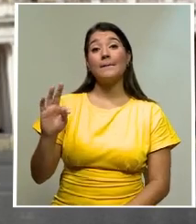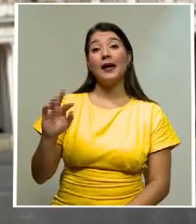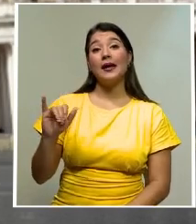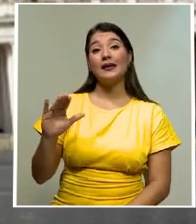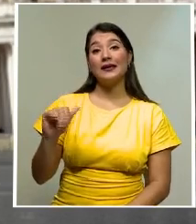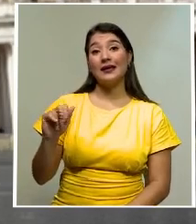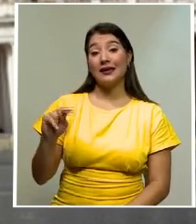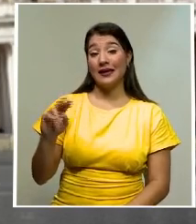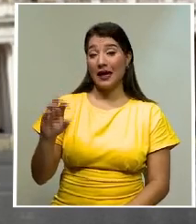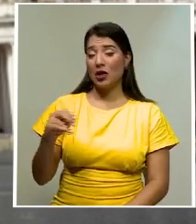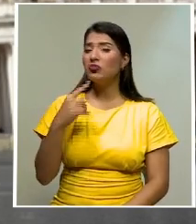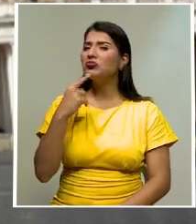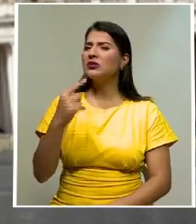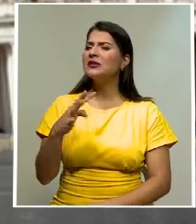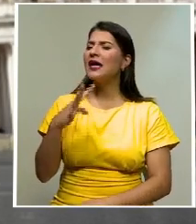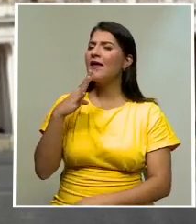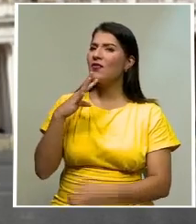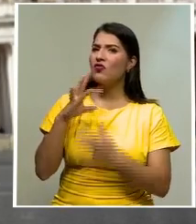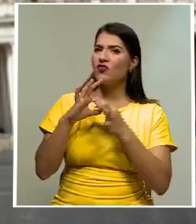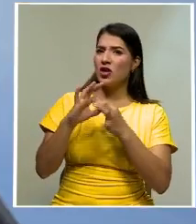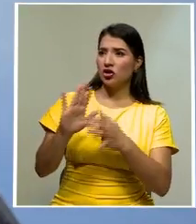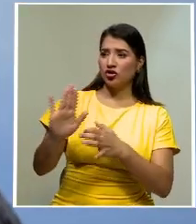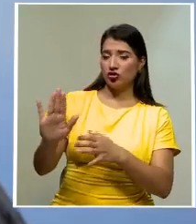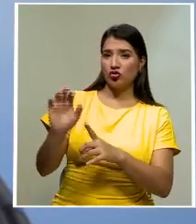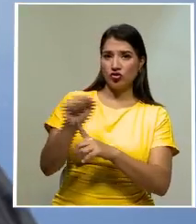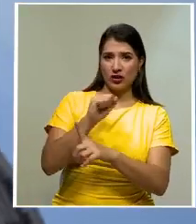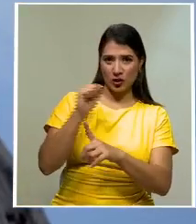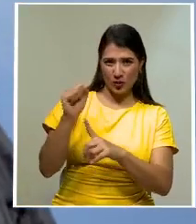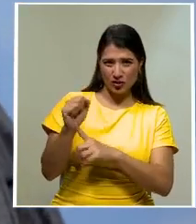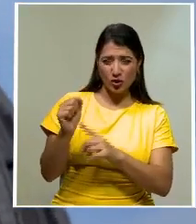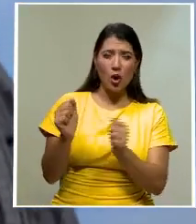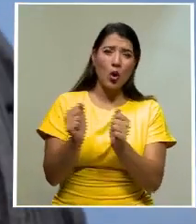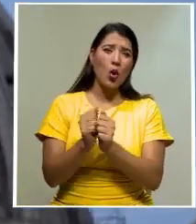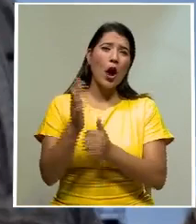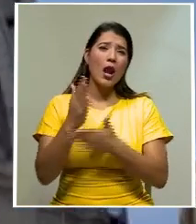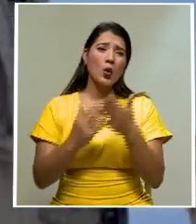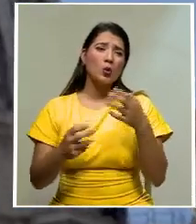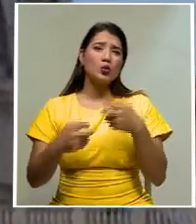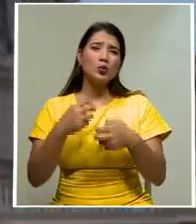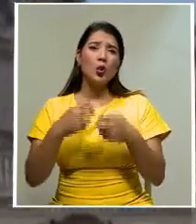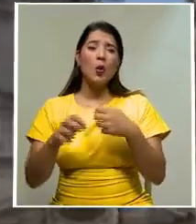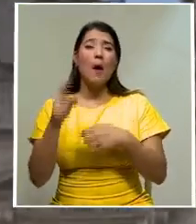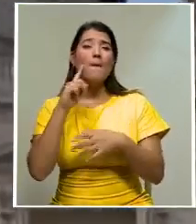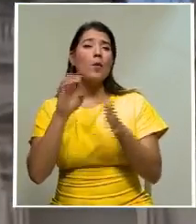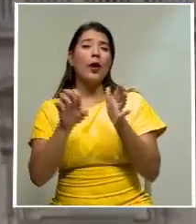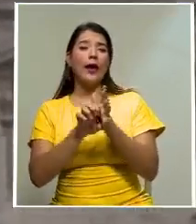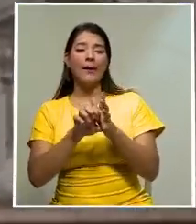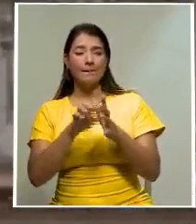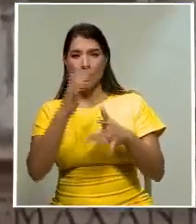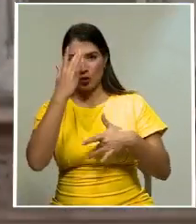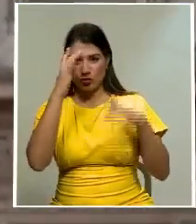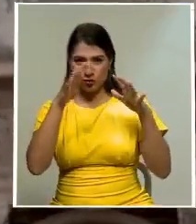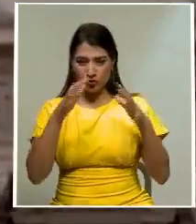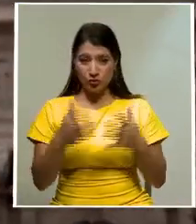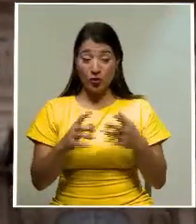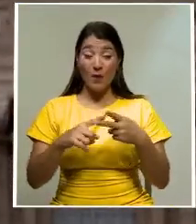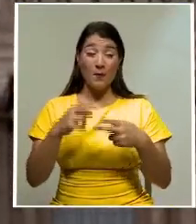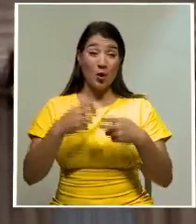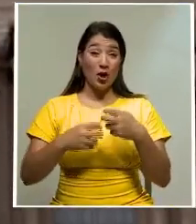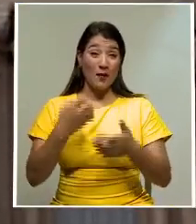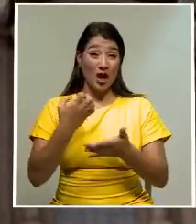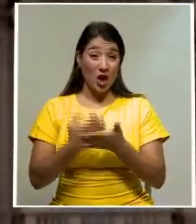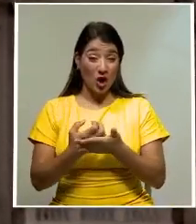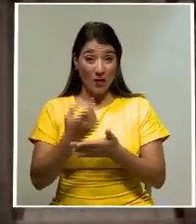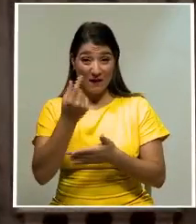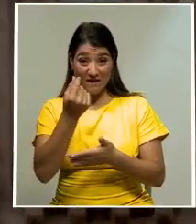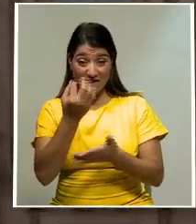del país, con especial referencia a algunas problemáticas como la gestión de la emergencia pandémica, la crisis económica y financiera y la lucha contra